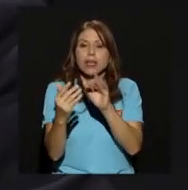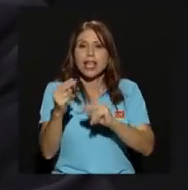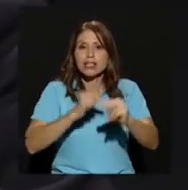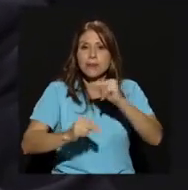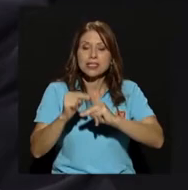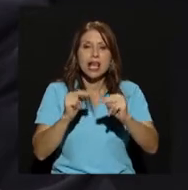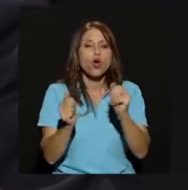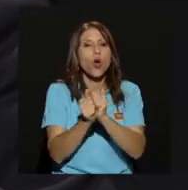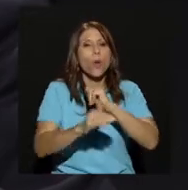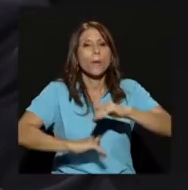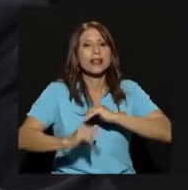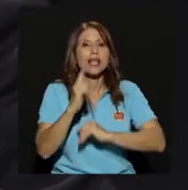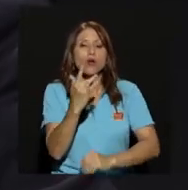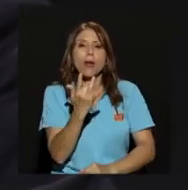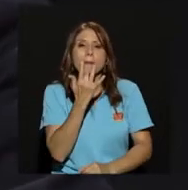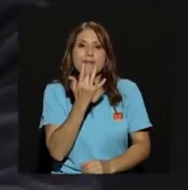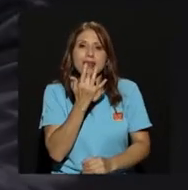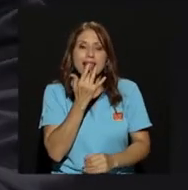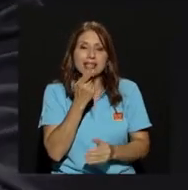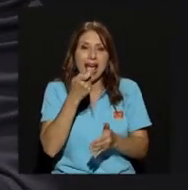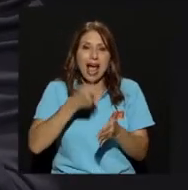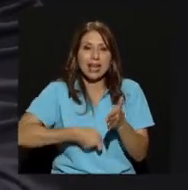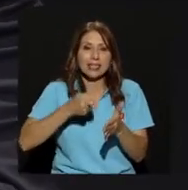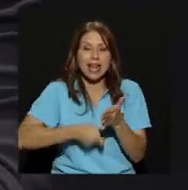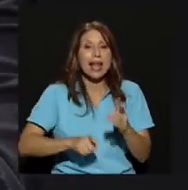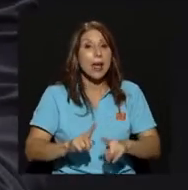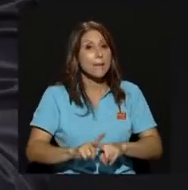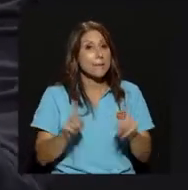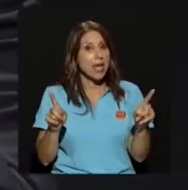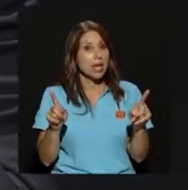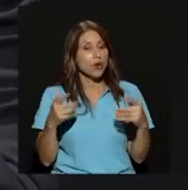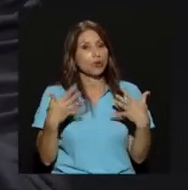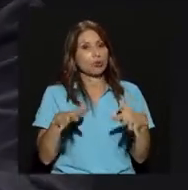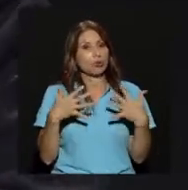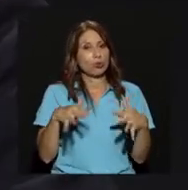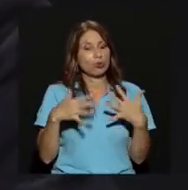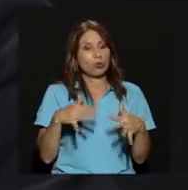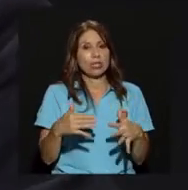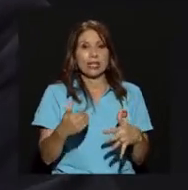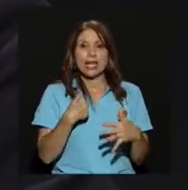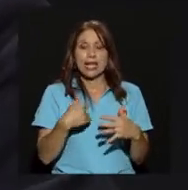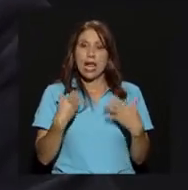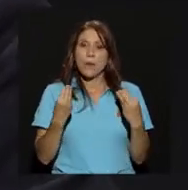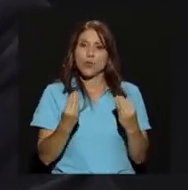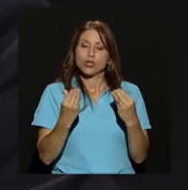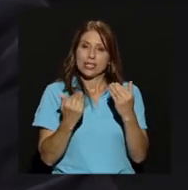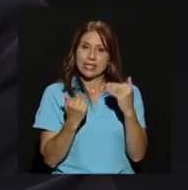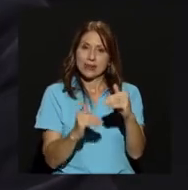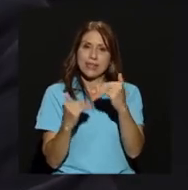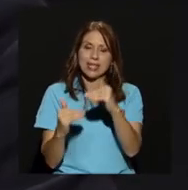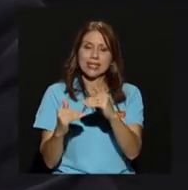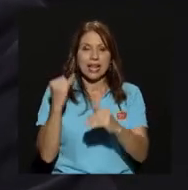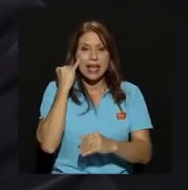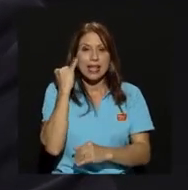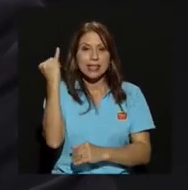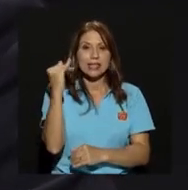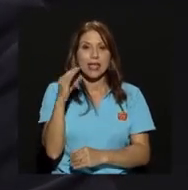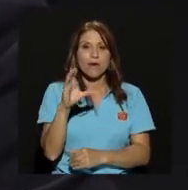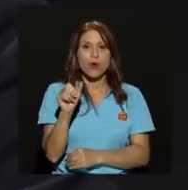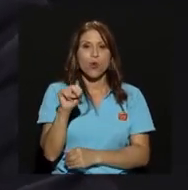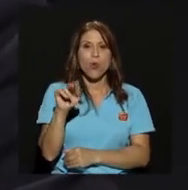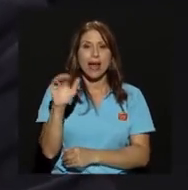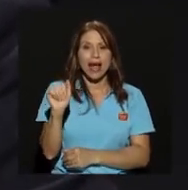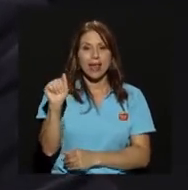preferencia arancelaria pero aparte de las limitaciones tan grandes que tenía la iniciativa de la cuenca del caribe porque solo se